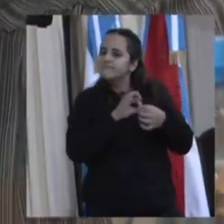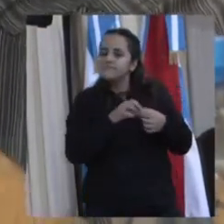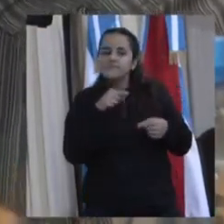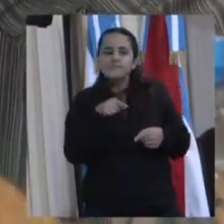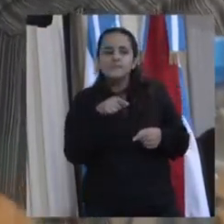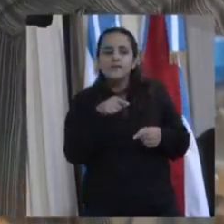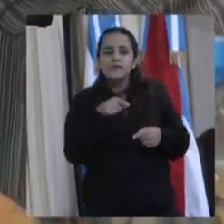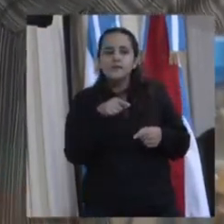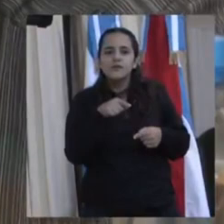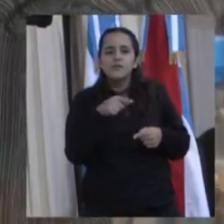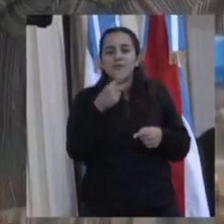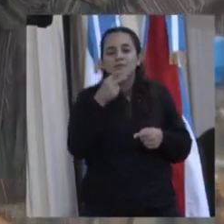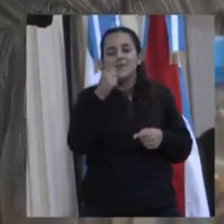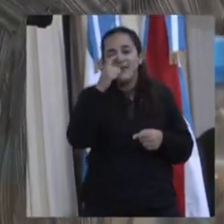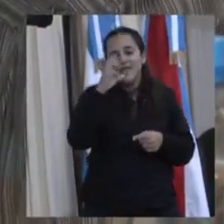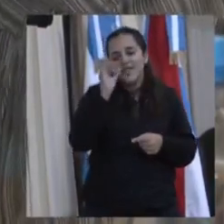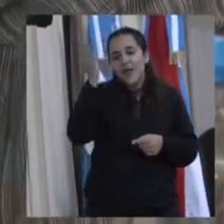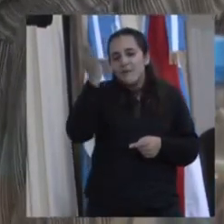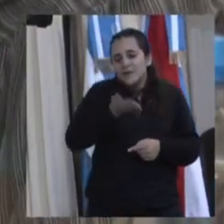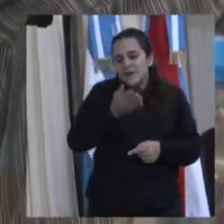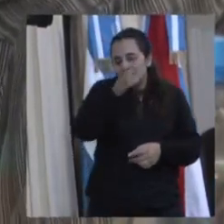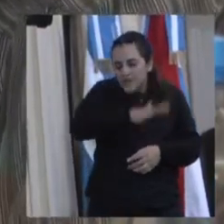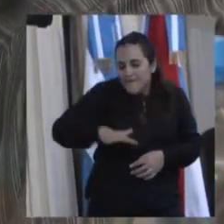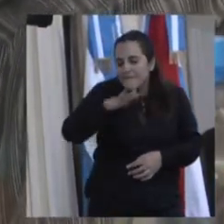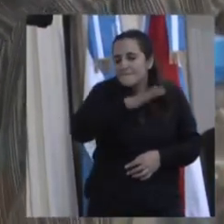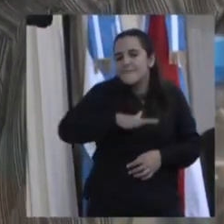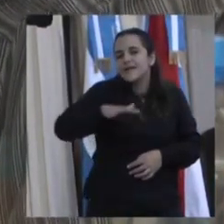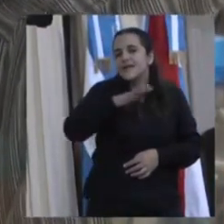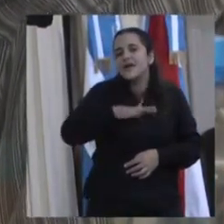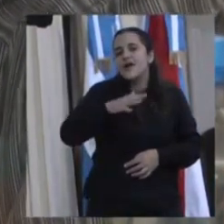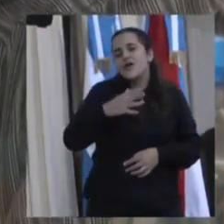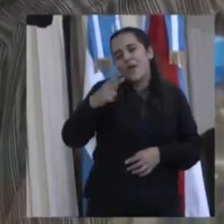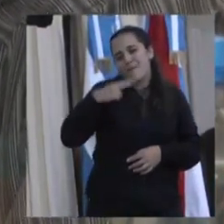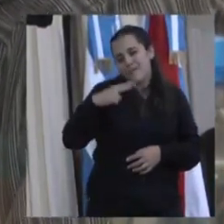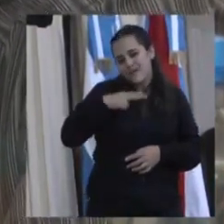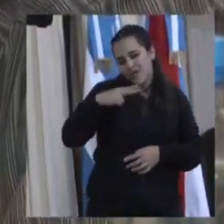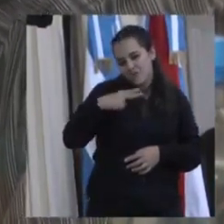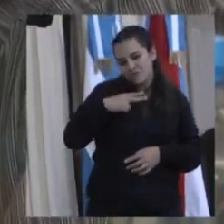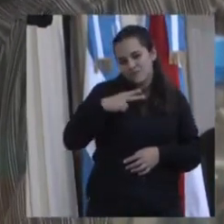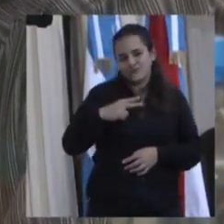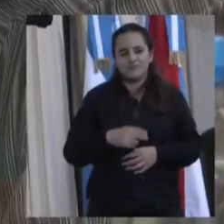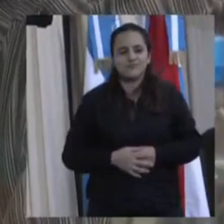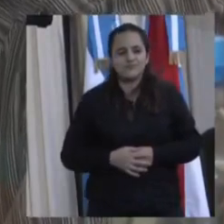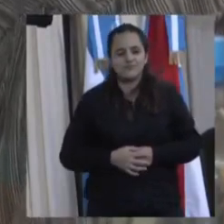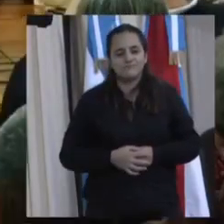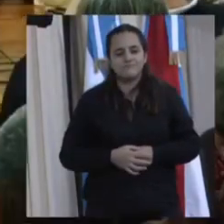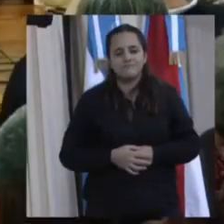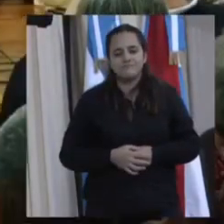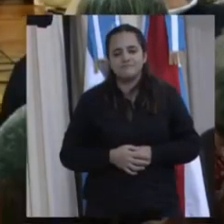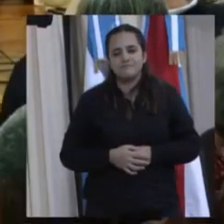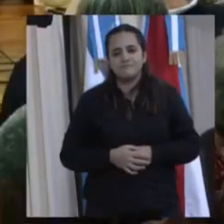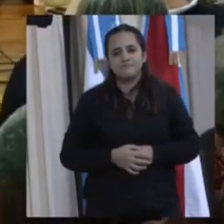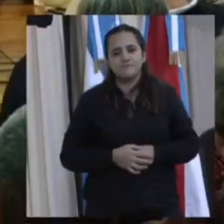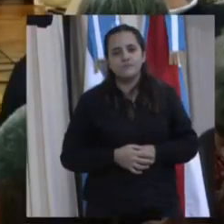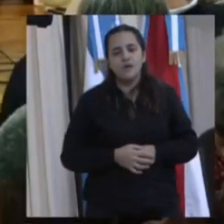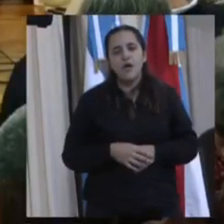de las cuales alrededor del 70% de todo ese espacio estamos hablando del sector privado. O sea, digamos,